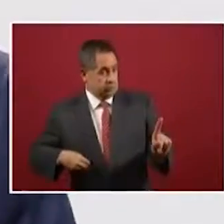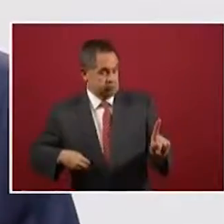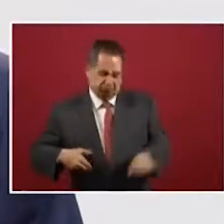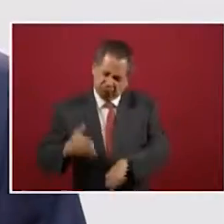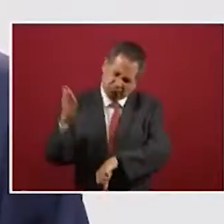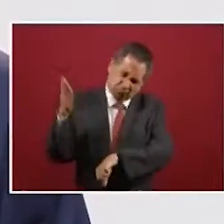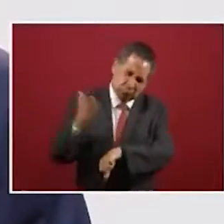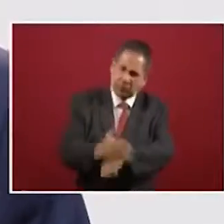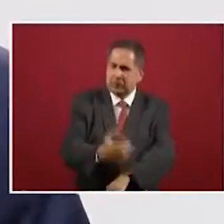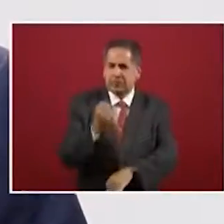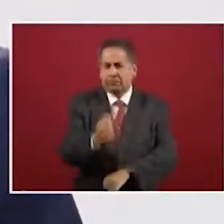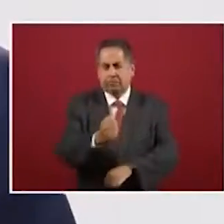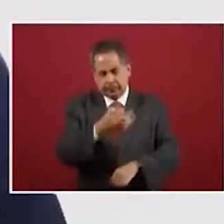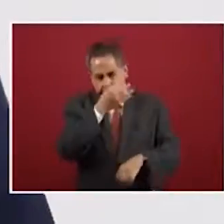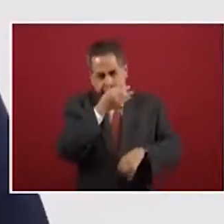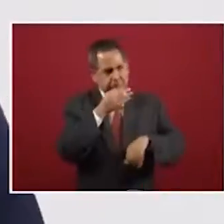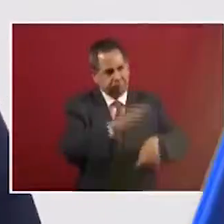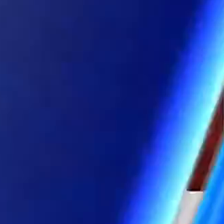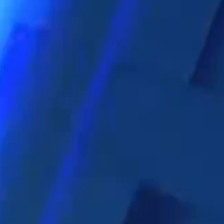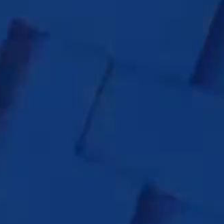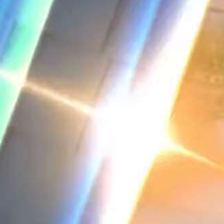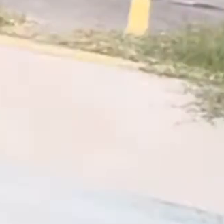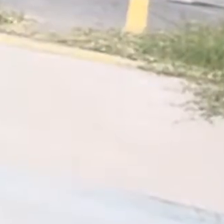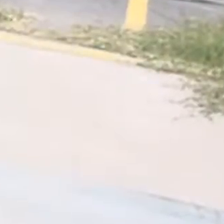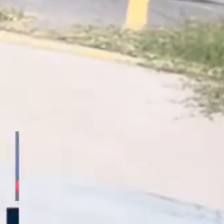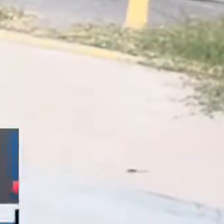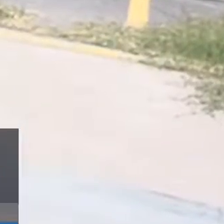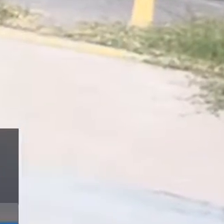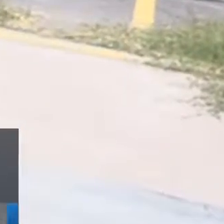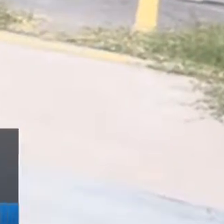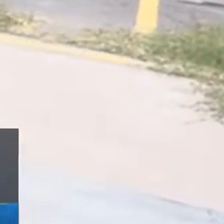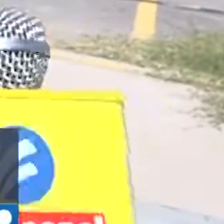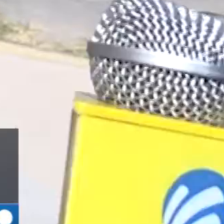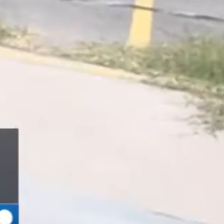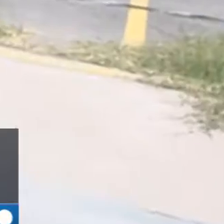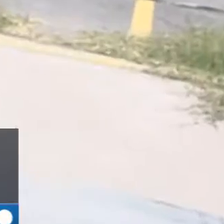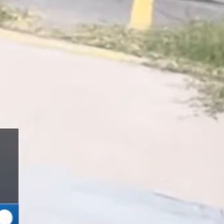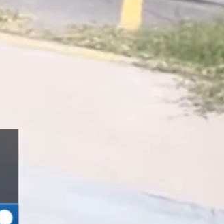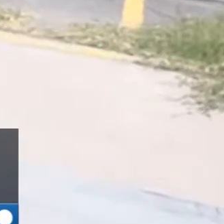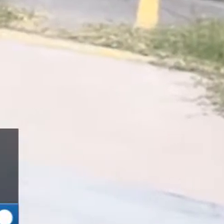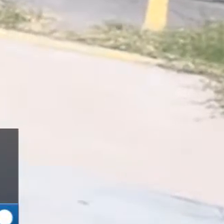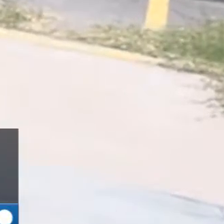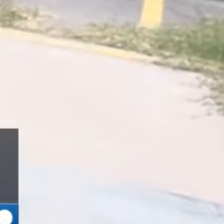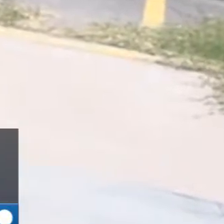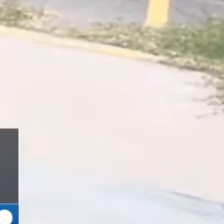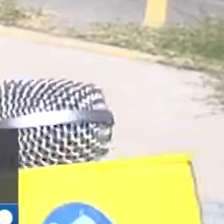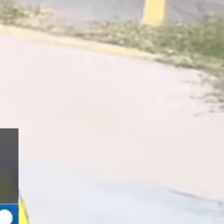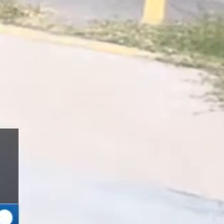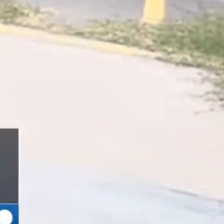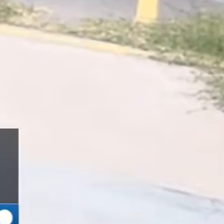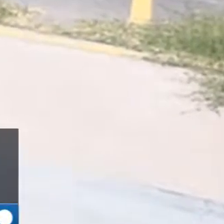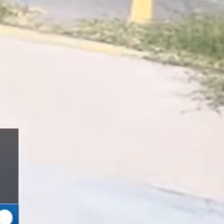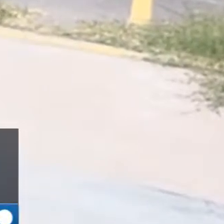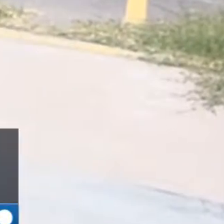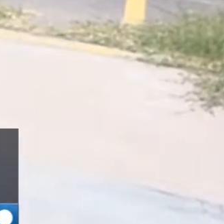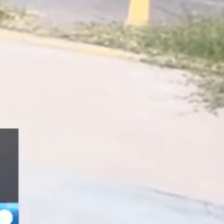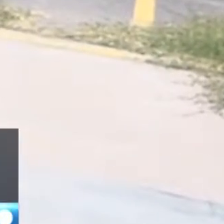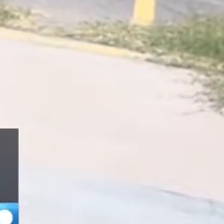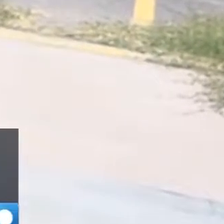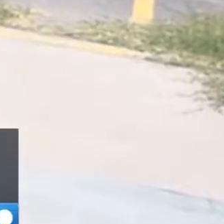vean los resultados que prometió está muy bien si este es una calificación cual sería del 1 al 10